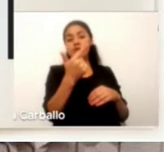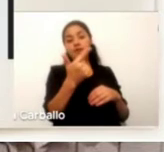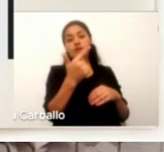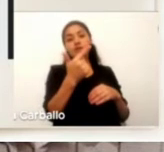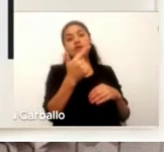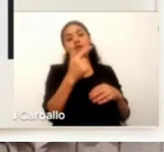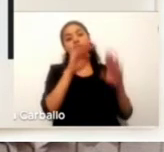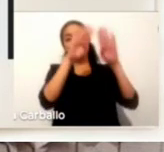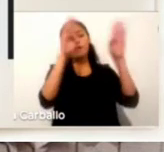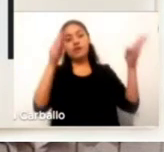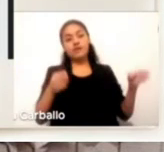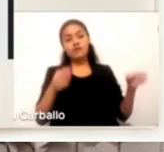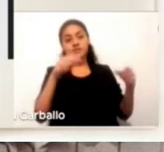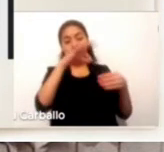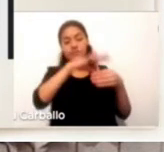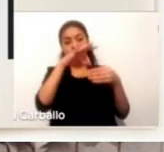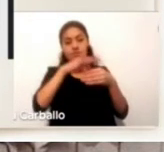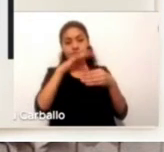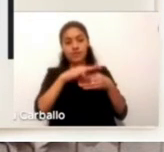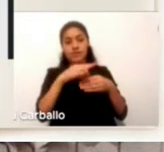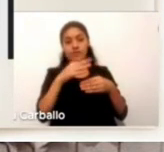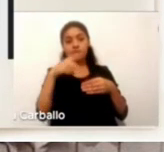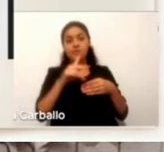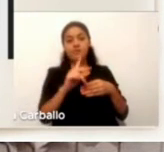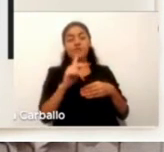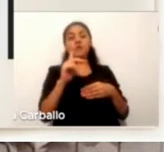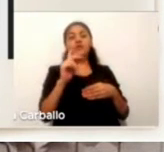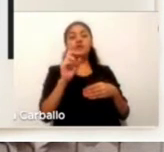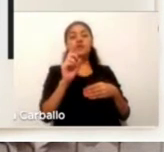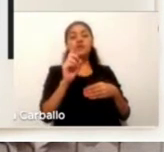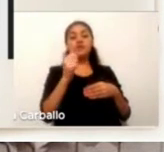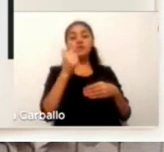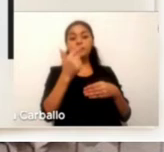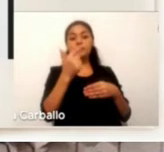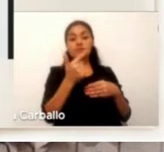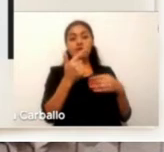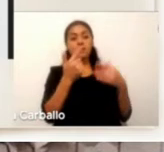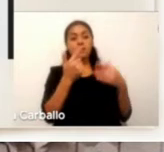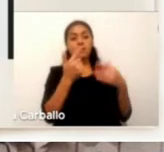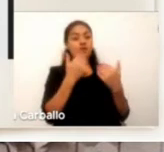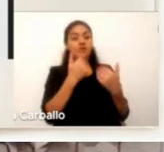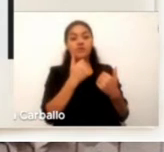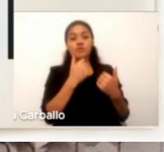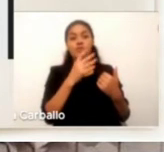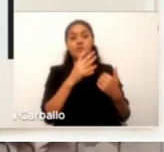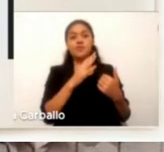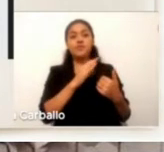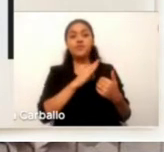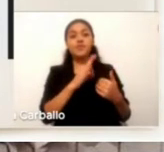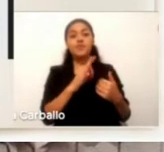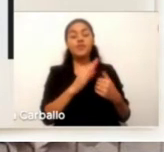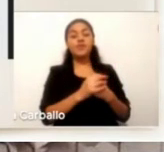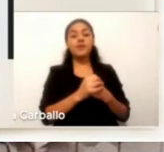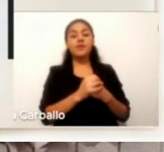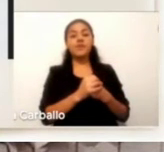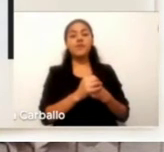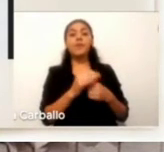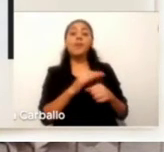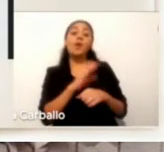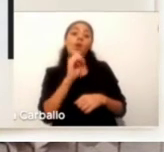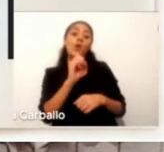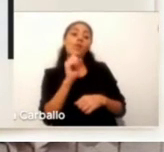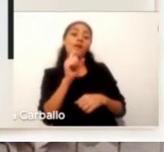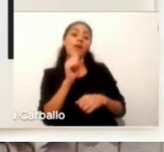por los actores no fungieron como funcionarias en las casillas impugnadas el día de la jornada electoral, o bien los